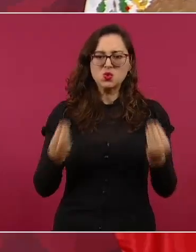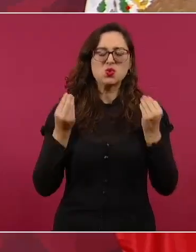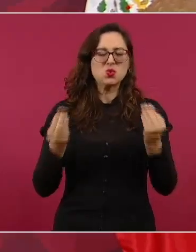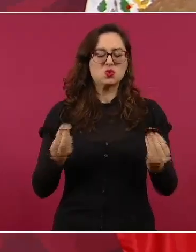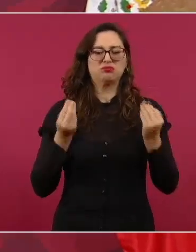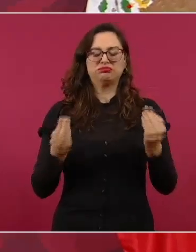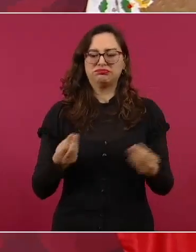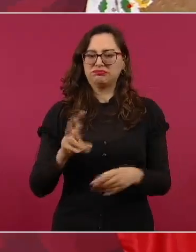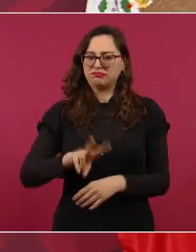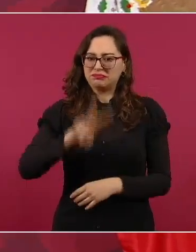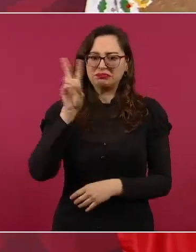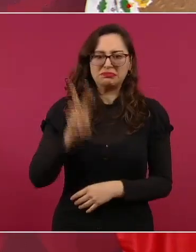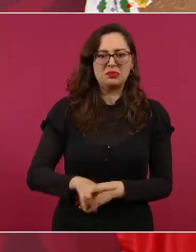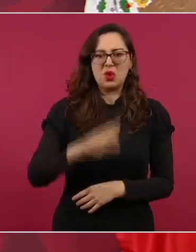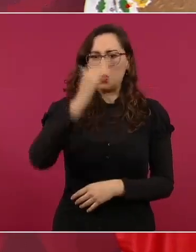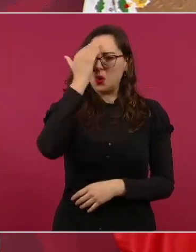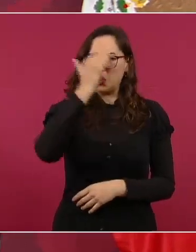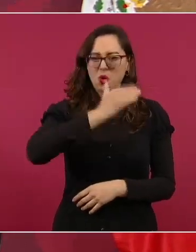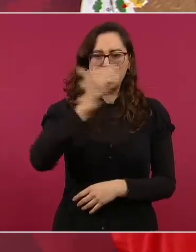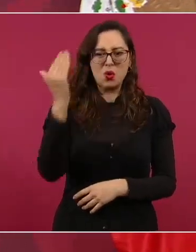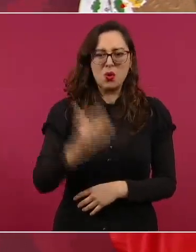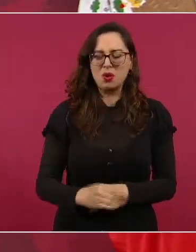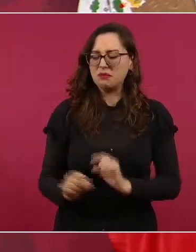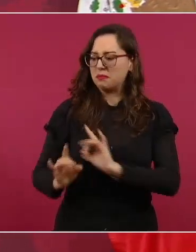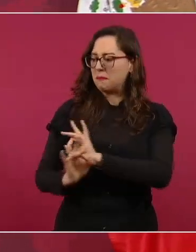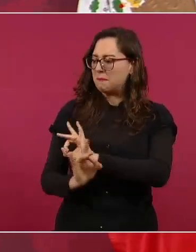atrocidades o fenómenos.